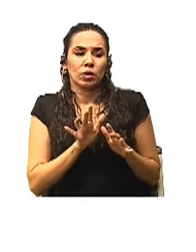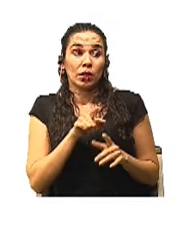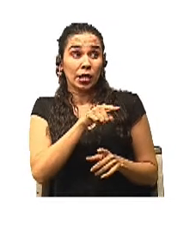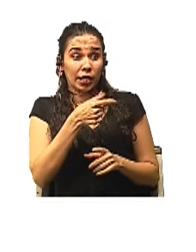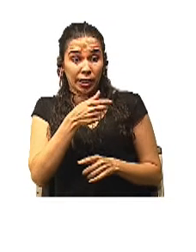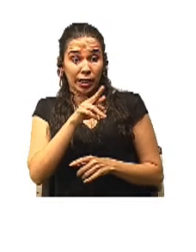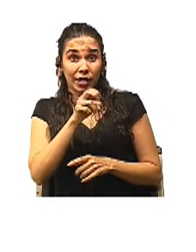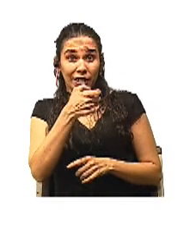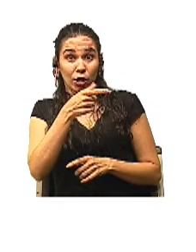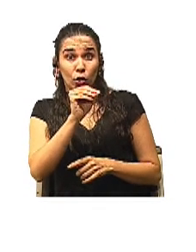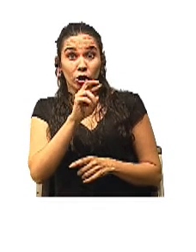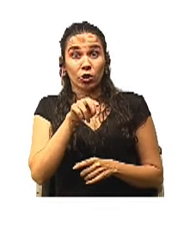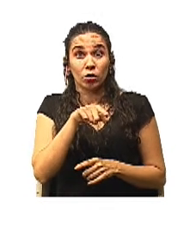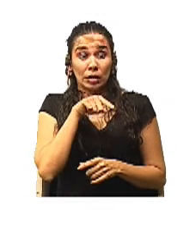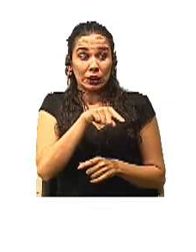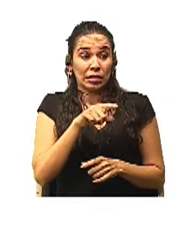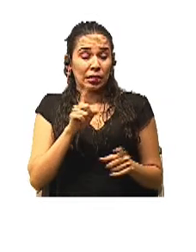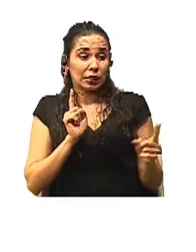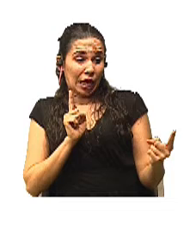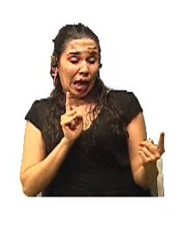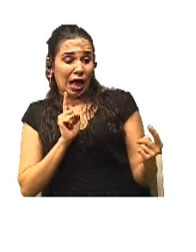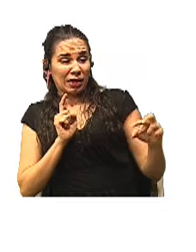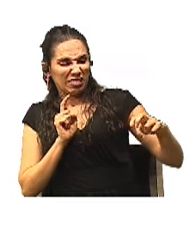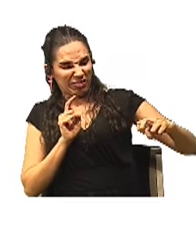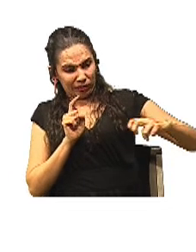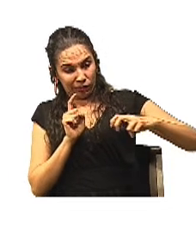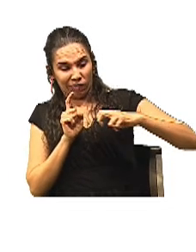Gregorio se acerca, ella se desmaya.